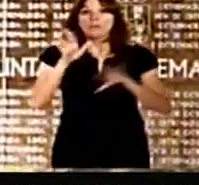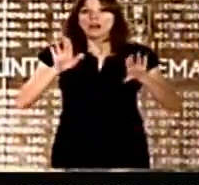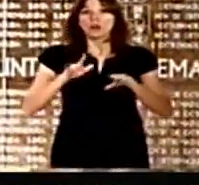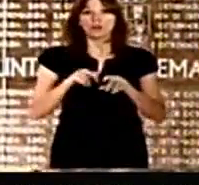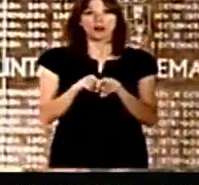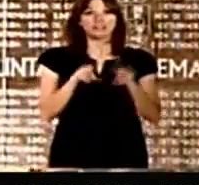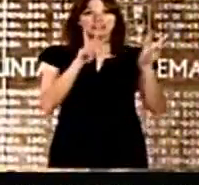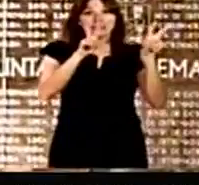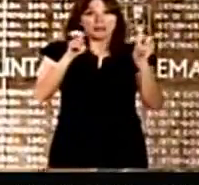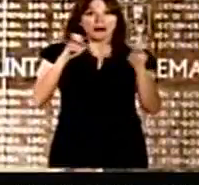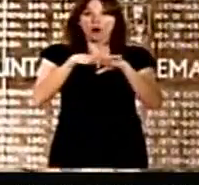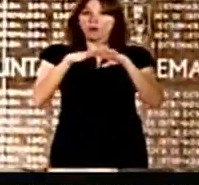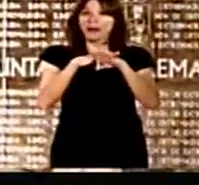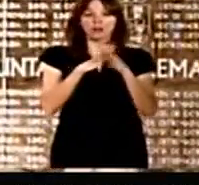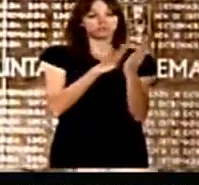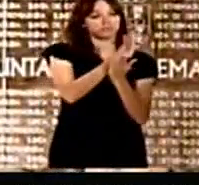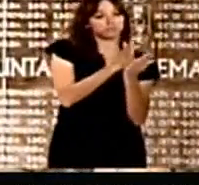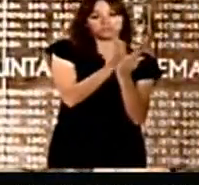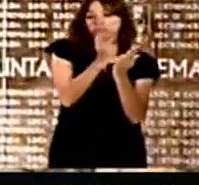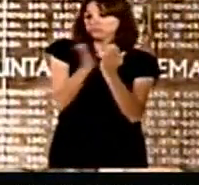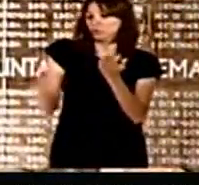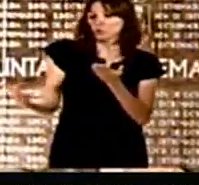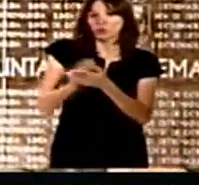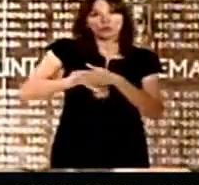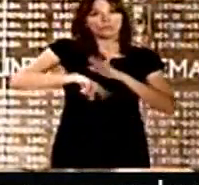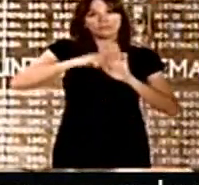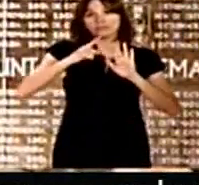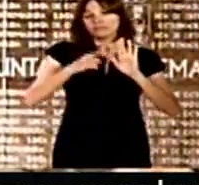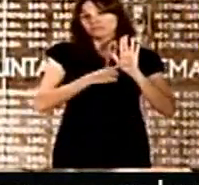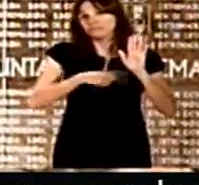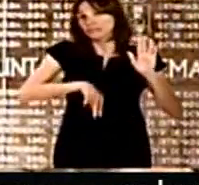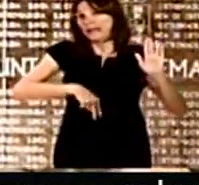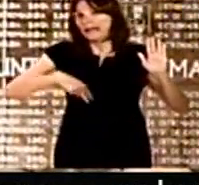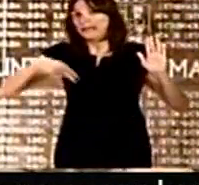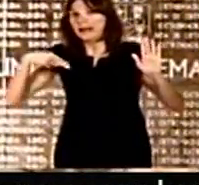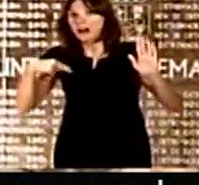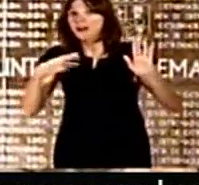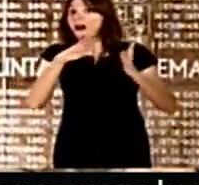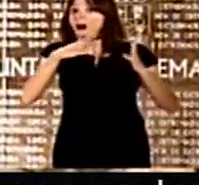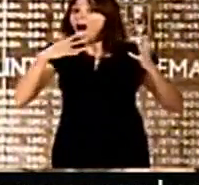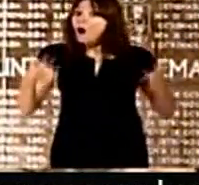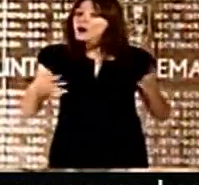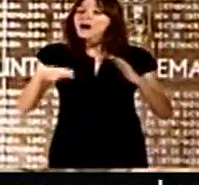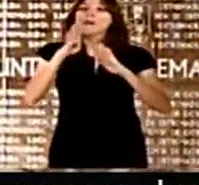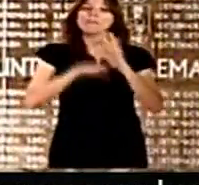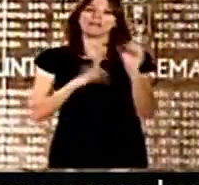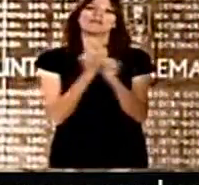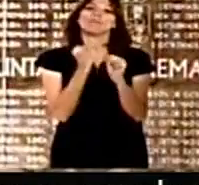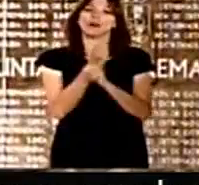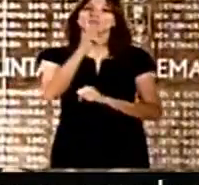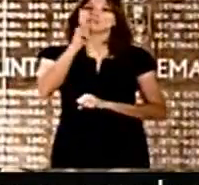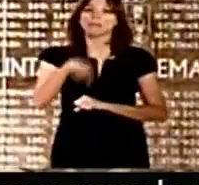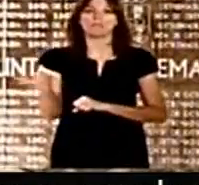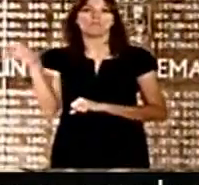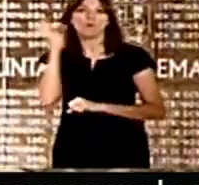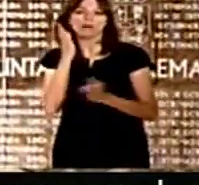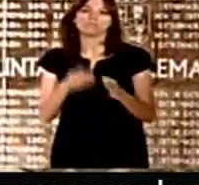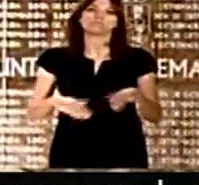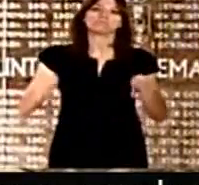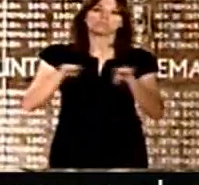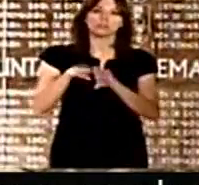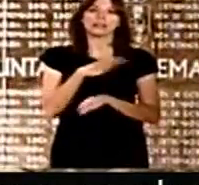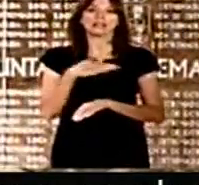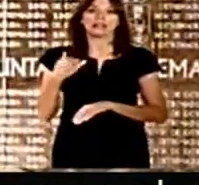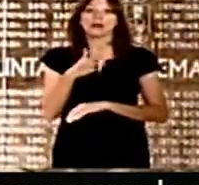acción del Gobierno y que en este caso están incluidas dentro de la Estrategia de Empleo de Extremadura que se va desarrollando y materializando en cada una de